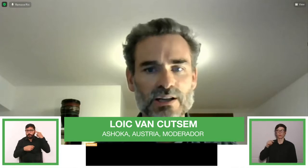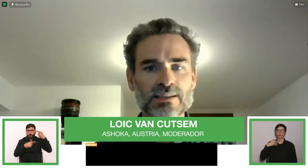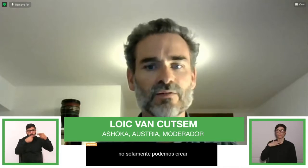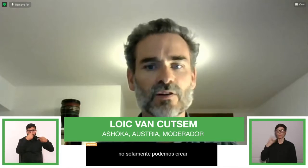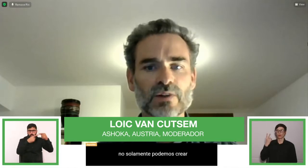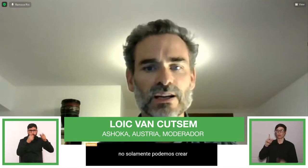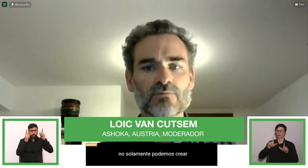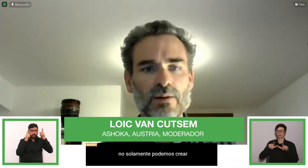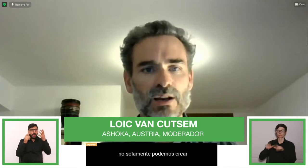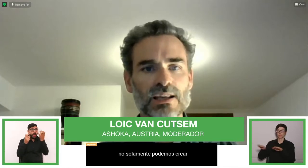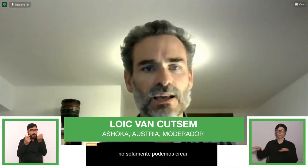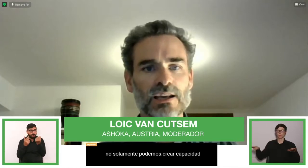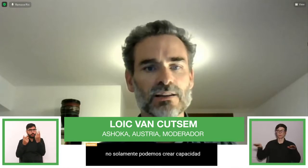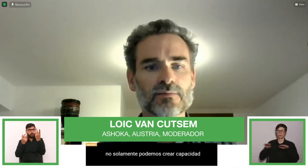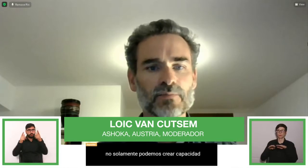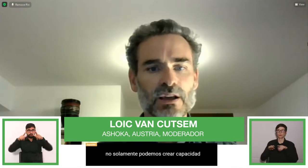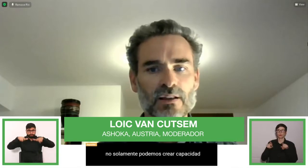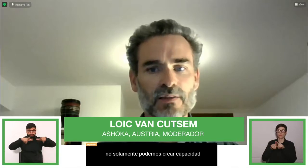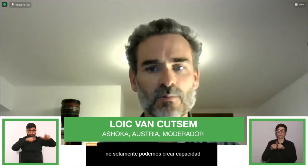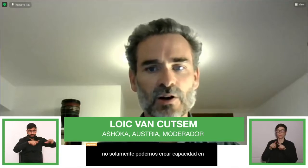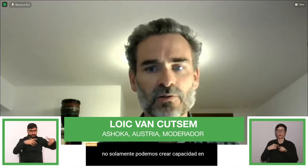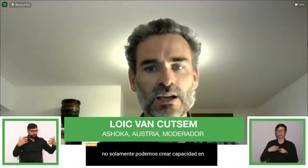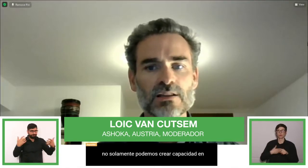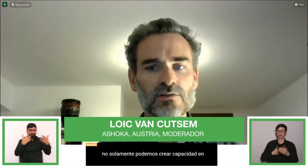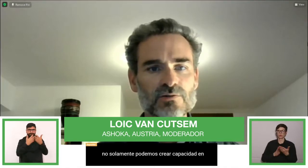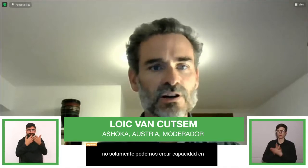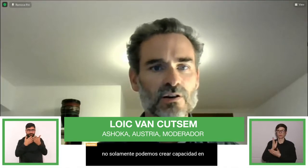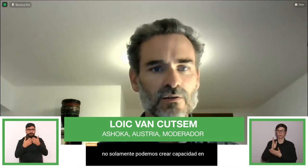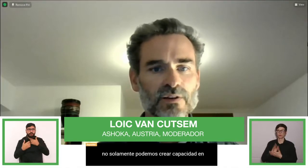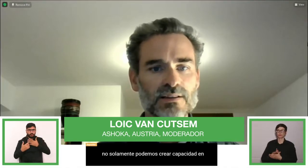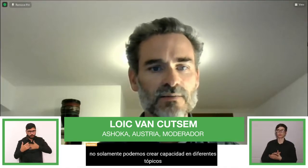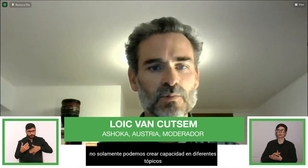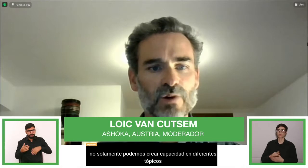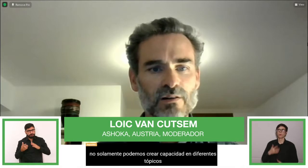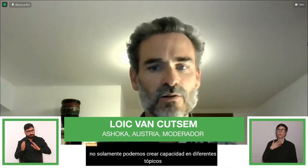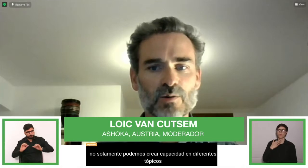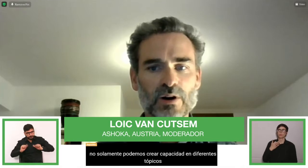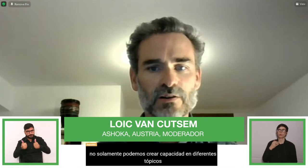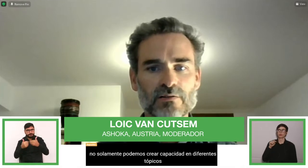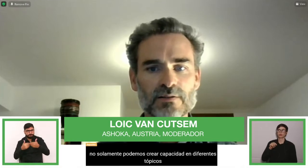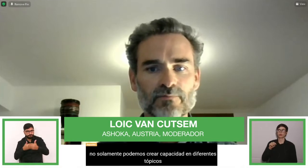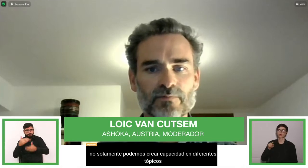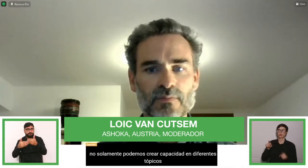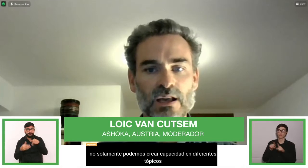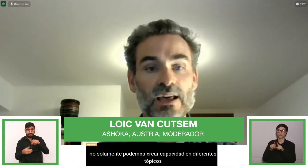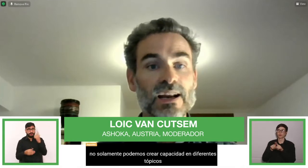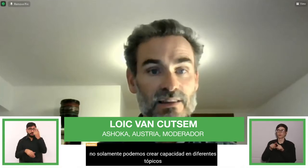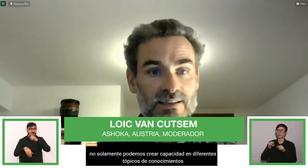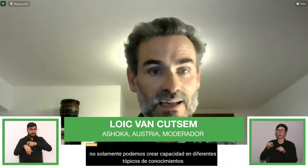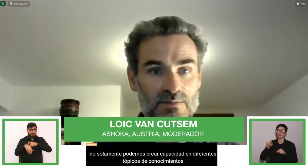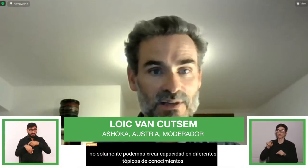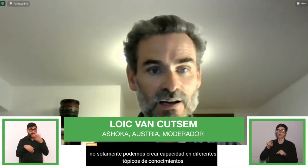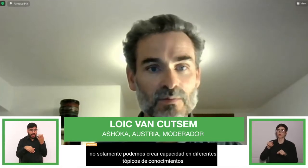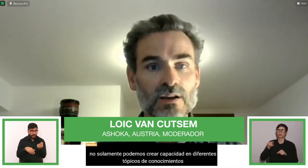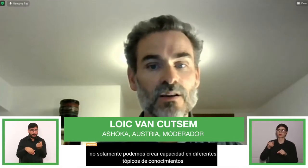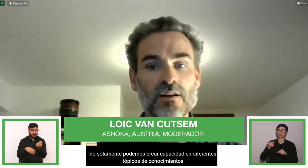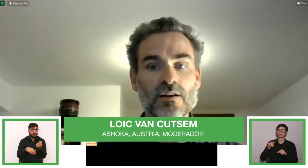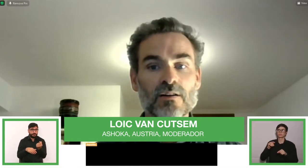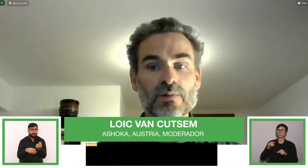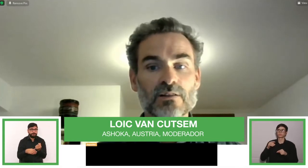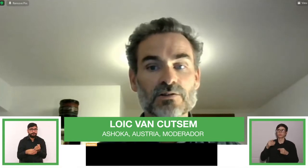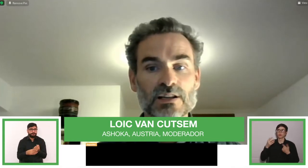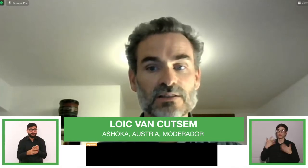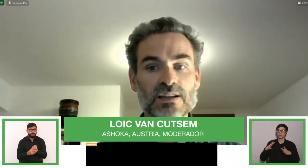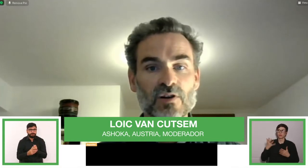para hacer la replicación, la transferencia de conocimientos, sino que varios han replicado sus modelos en nuevas geografías y con